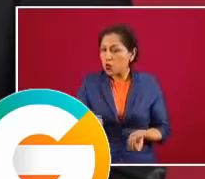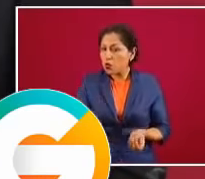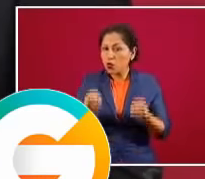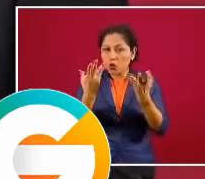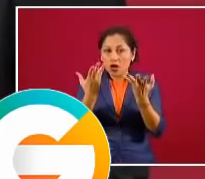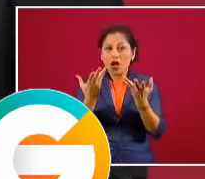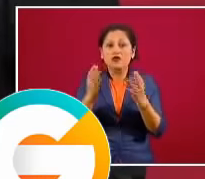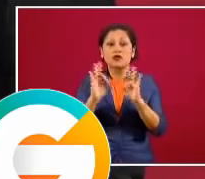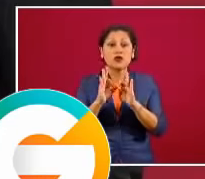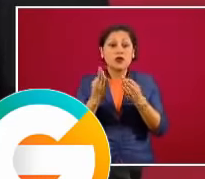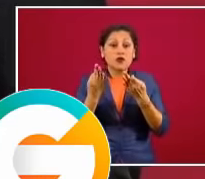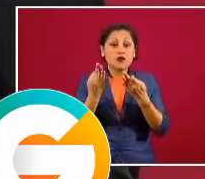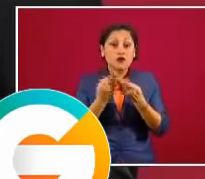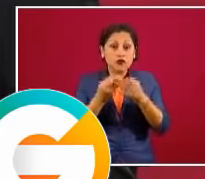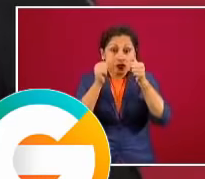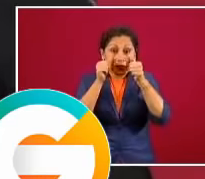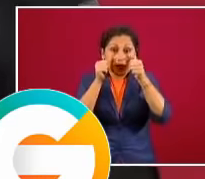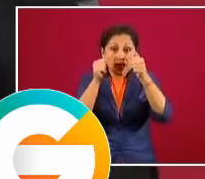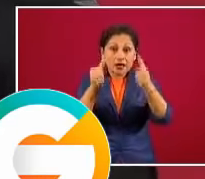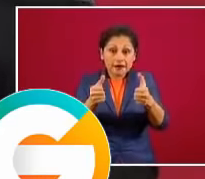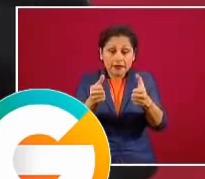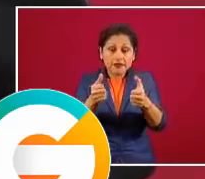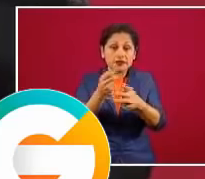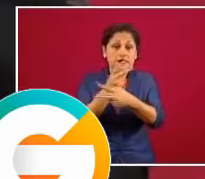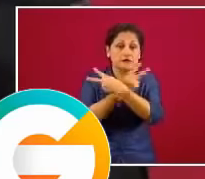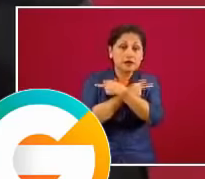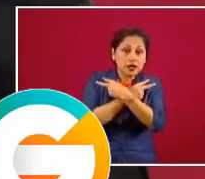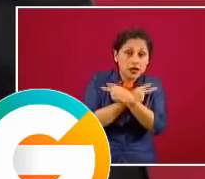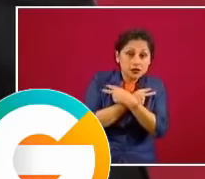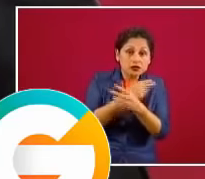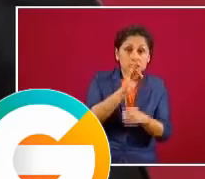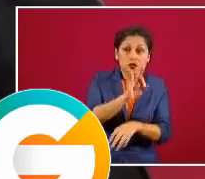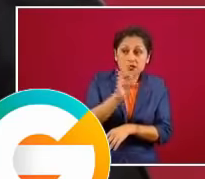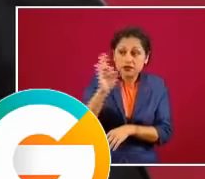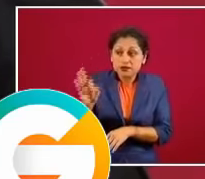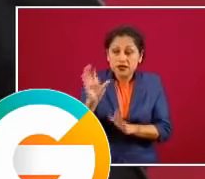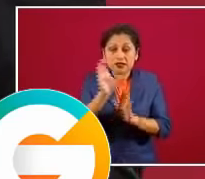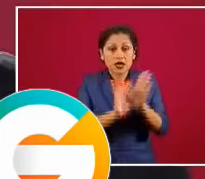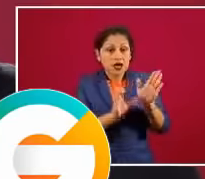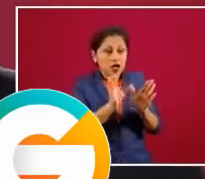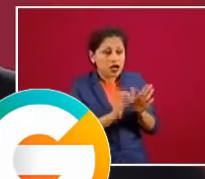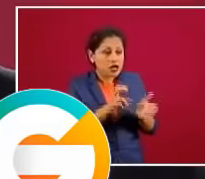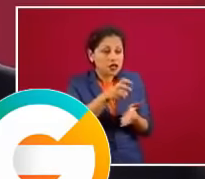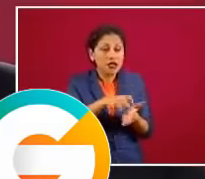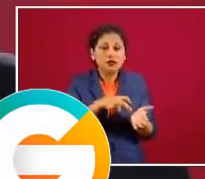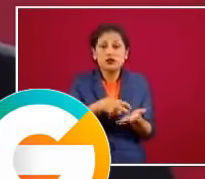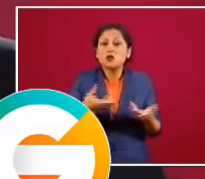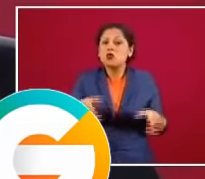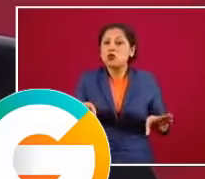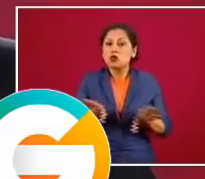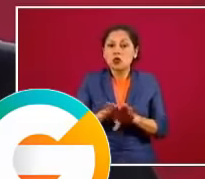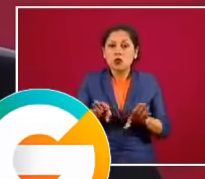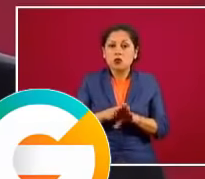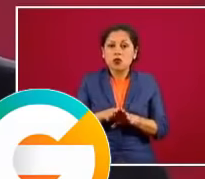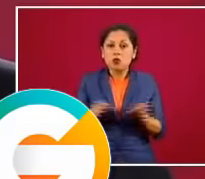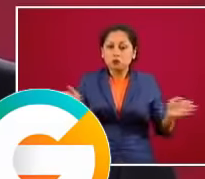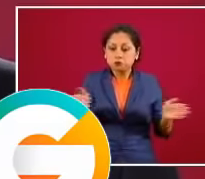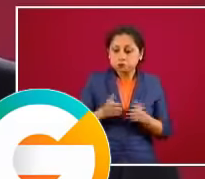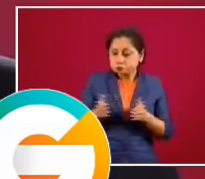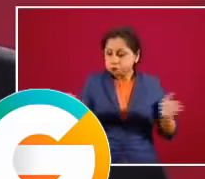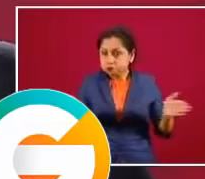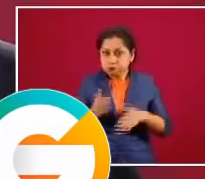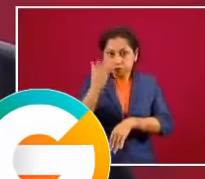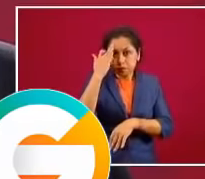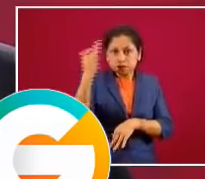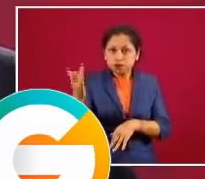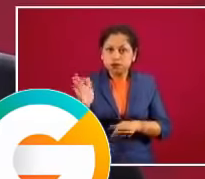se va a resolver lo de las vacaciones futuras, se mantiene el tiempo, se reduce el tiempo,